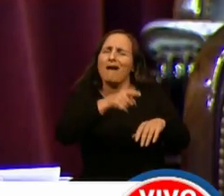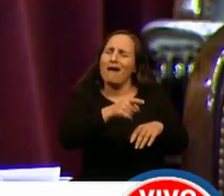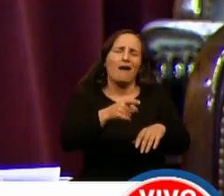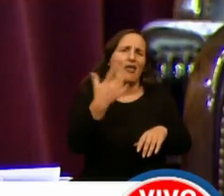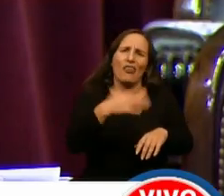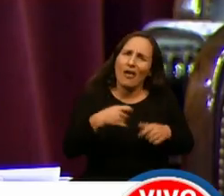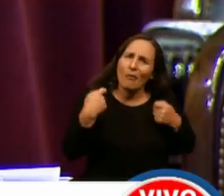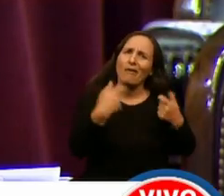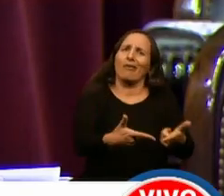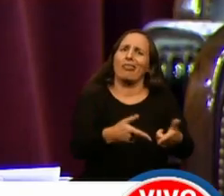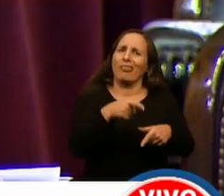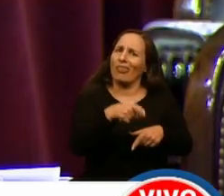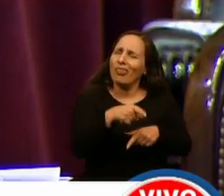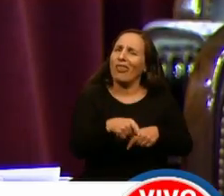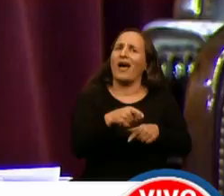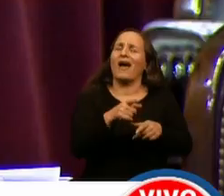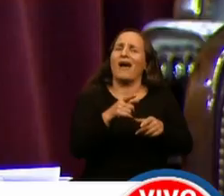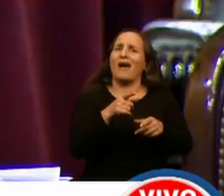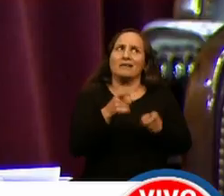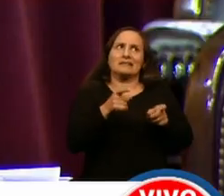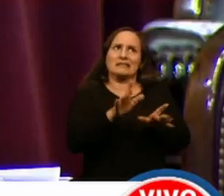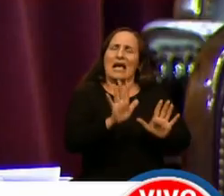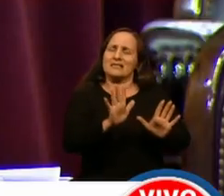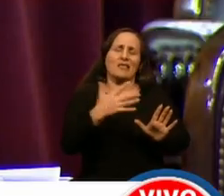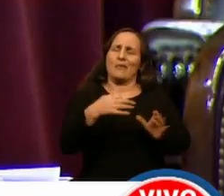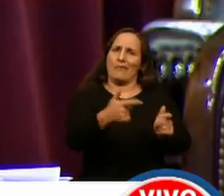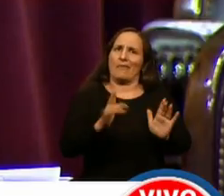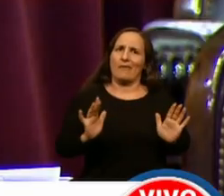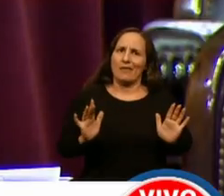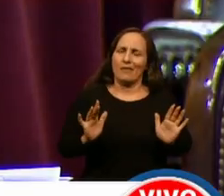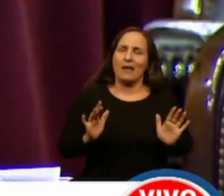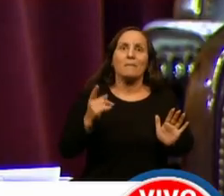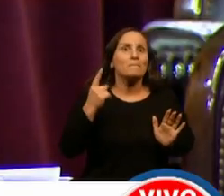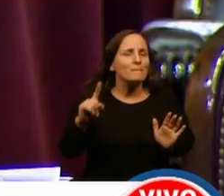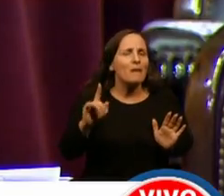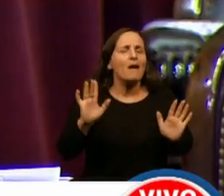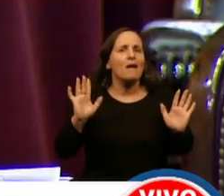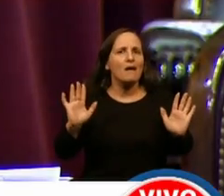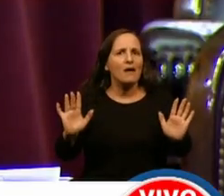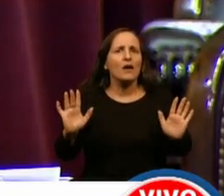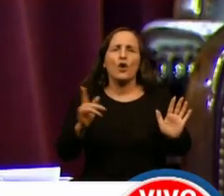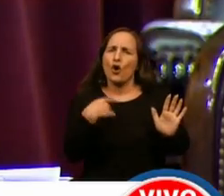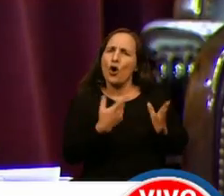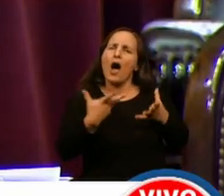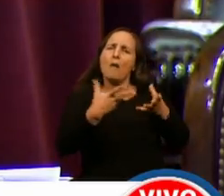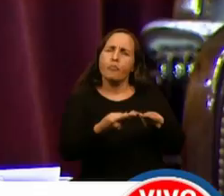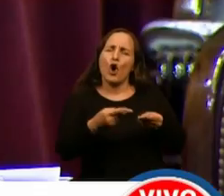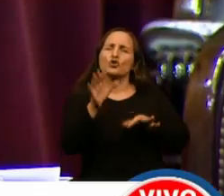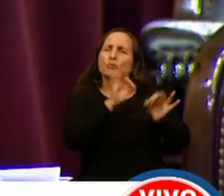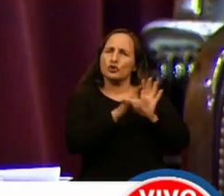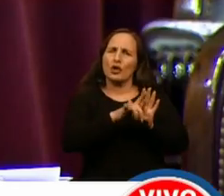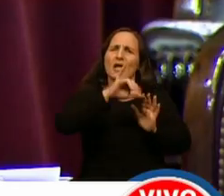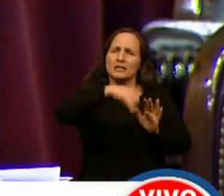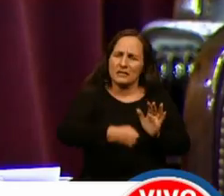recurso en las condiciones que lo tienen que recibir ahora bien más allá de que apoye y acompañe a este proyecto